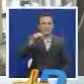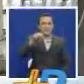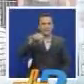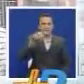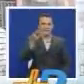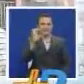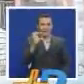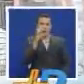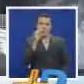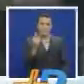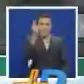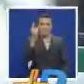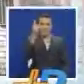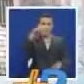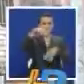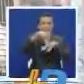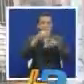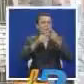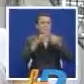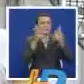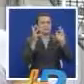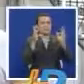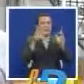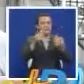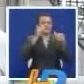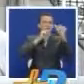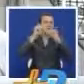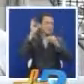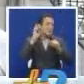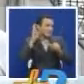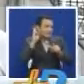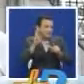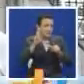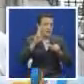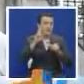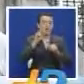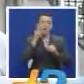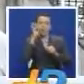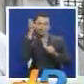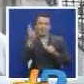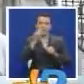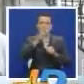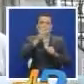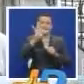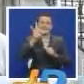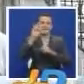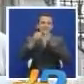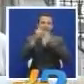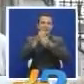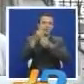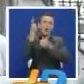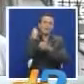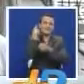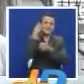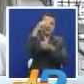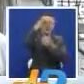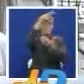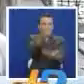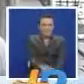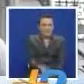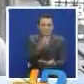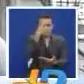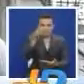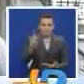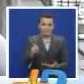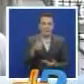cayó al vacío cuando consumía licor con un grupo de amigos. Ellos estaban departiendo desde el día de ayer, estaban tomando traguito y al parecer el